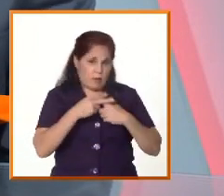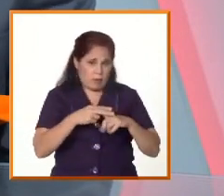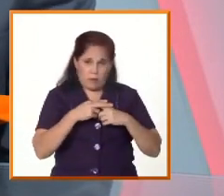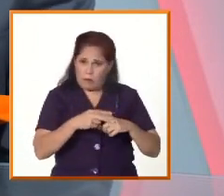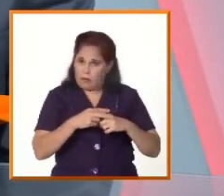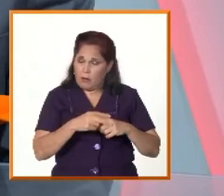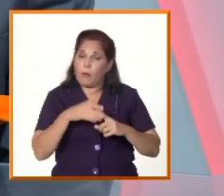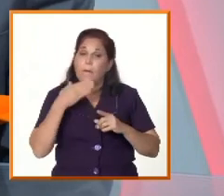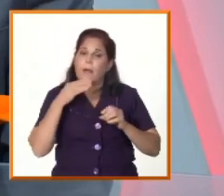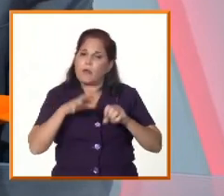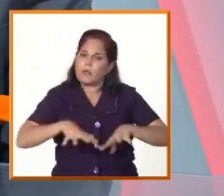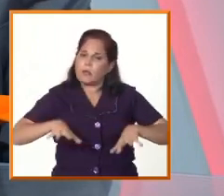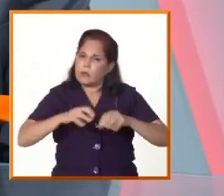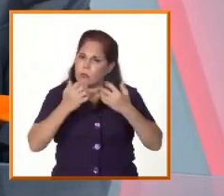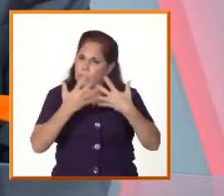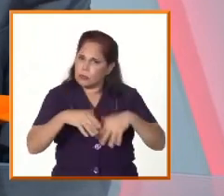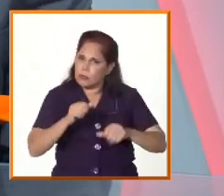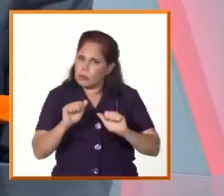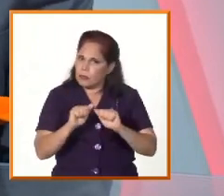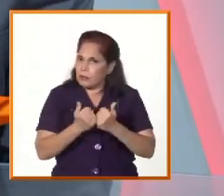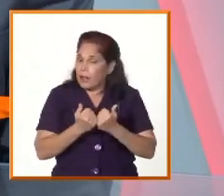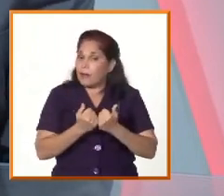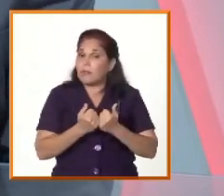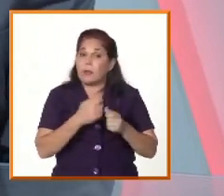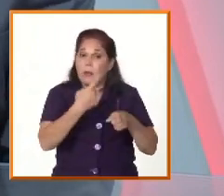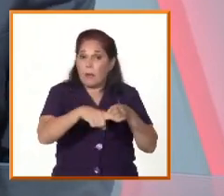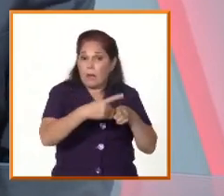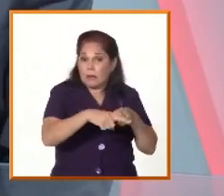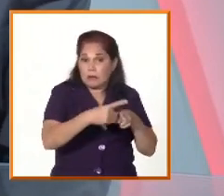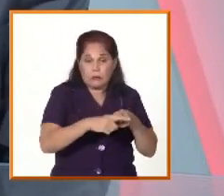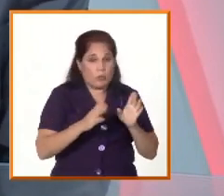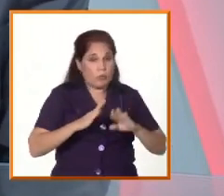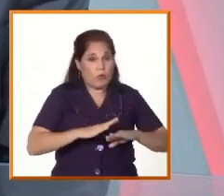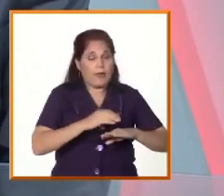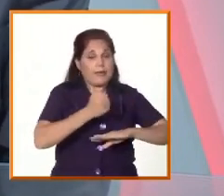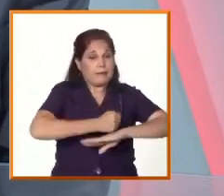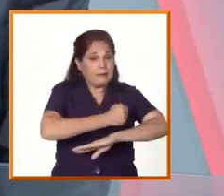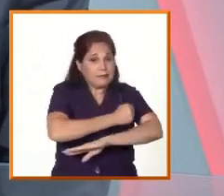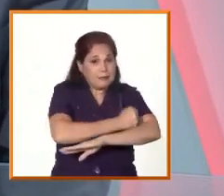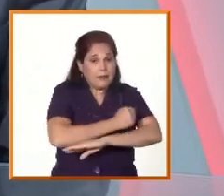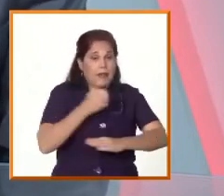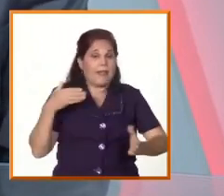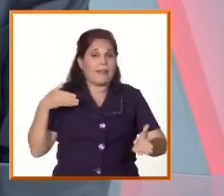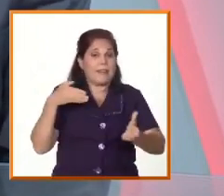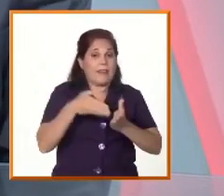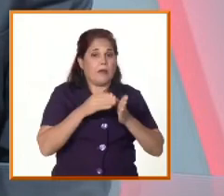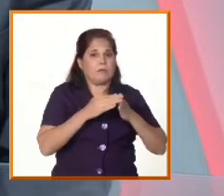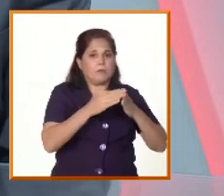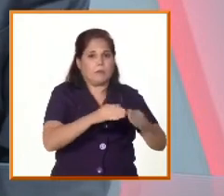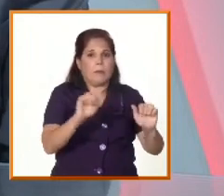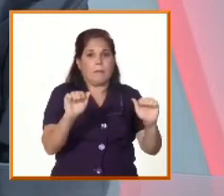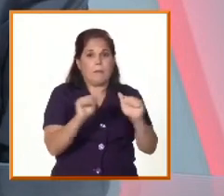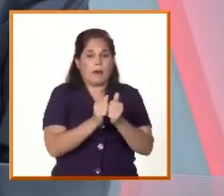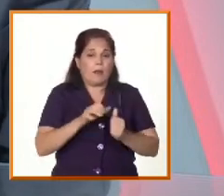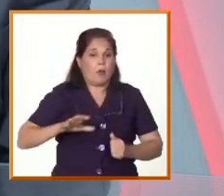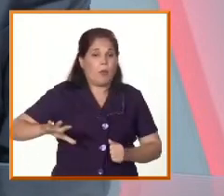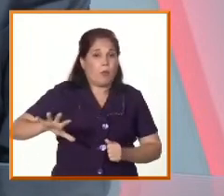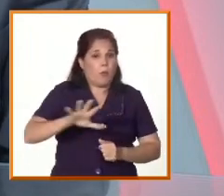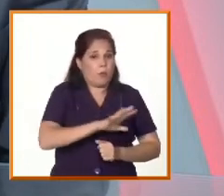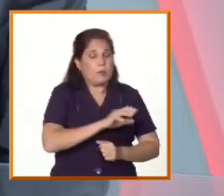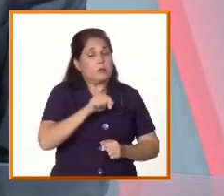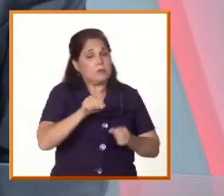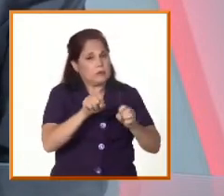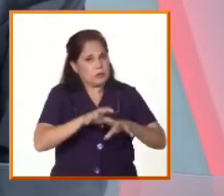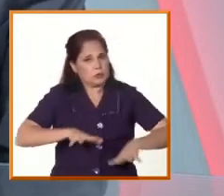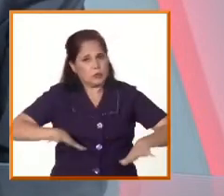Hoy está en mejor situación en la producción la disponibilidad de materia prima el tema del traslado y la llegada a todas las panaderías de todos los barrios de Cuba sigue